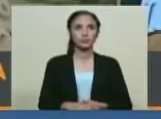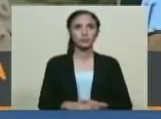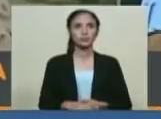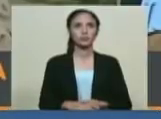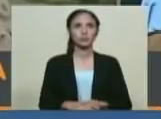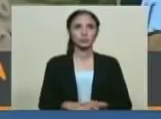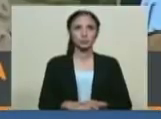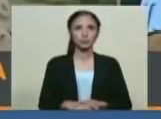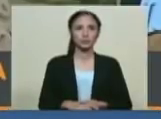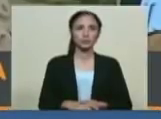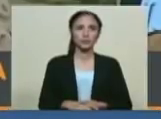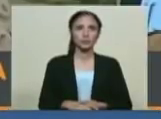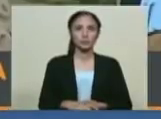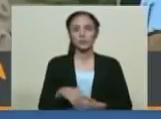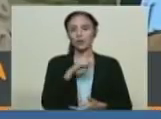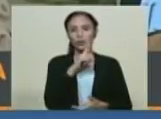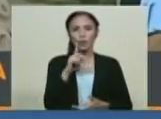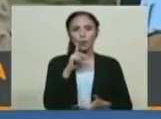Juanchula. Juanchurra.